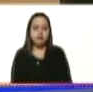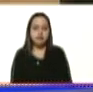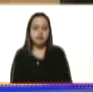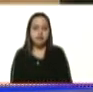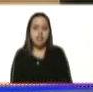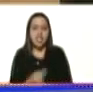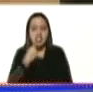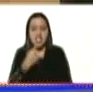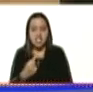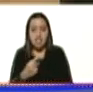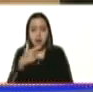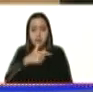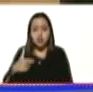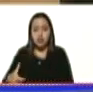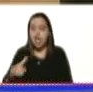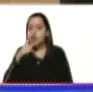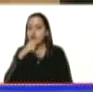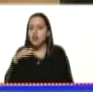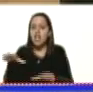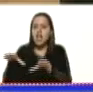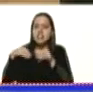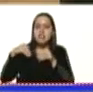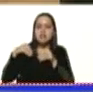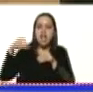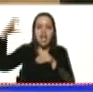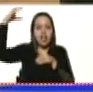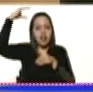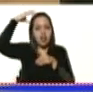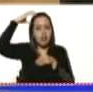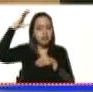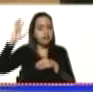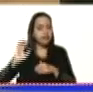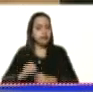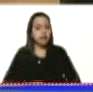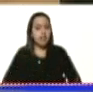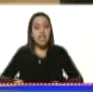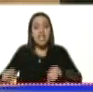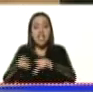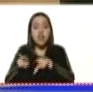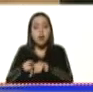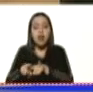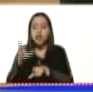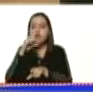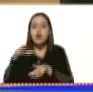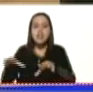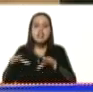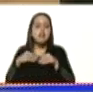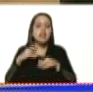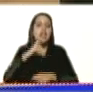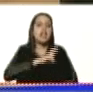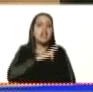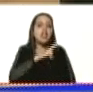Decían que quien negaba al rey, al monarca, negaba la religión y negaba a Dios.